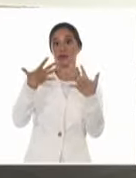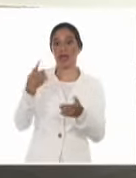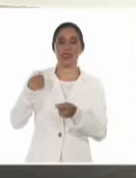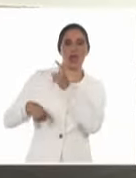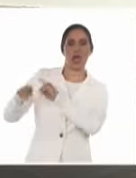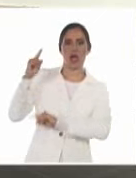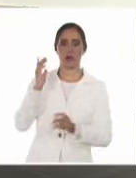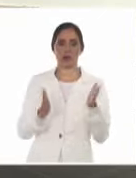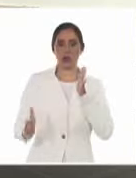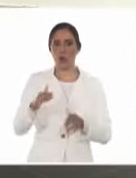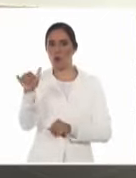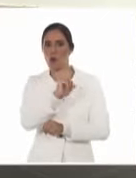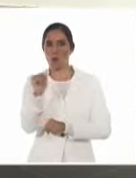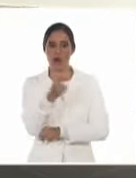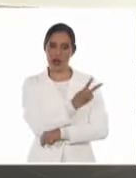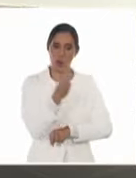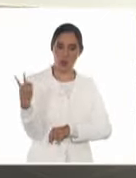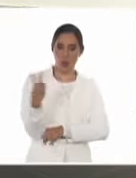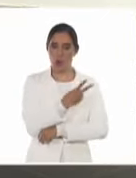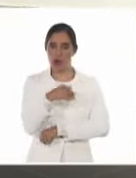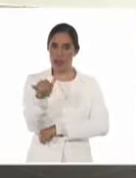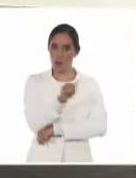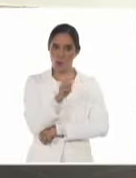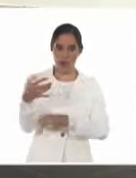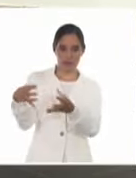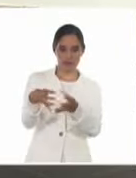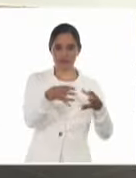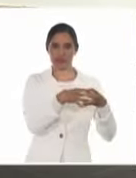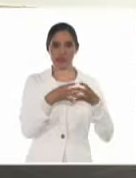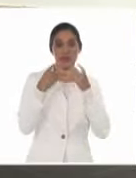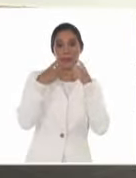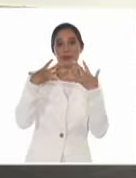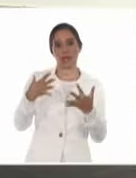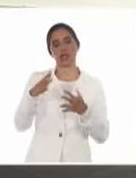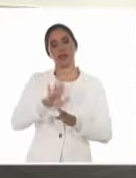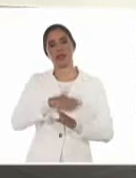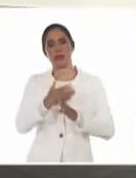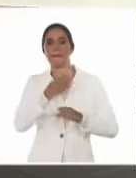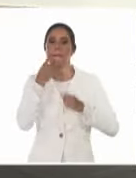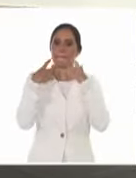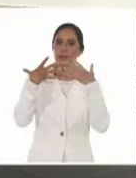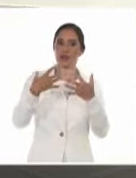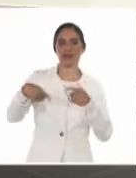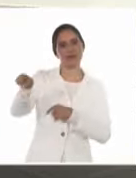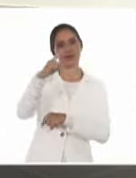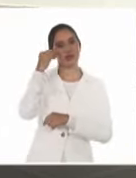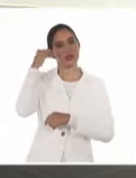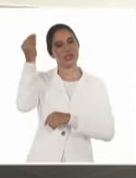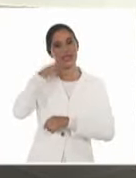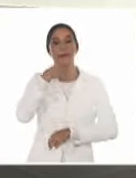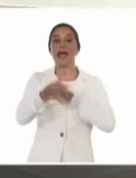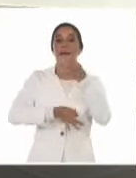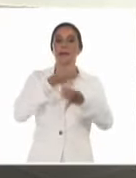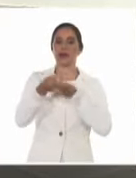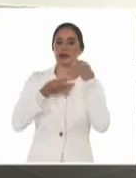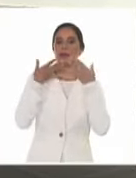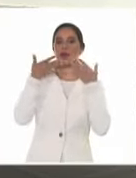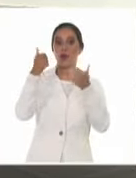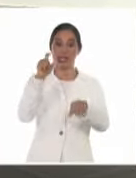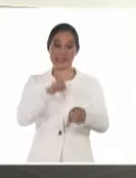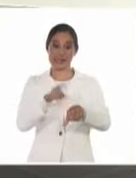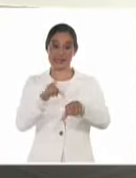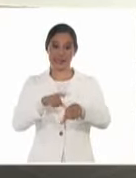a 2 triunfos por bando. Precisamente para conocer más detalles vamos a establecer comunicación en vivo a esta hora con nuestro